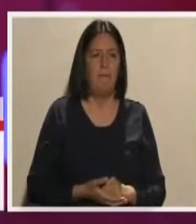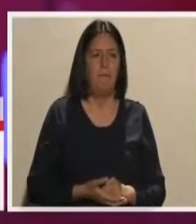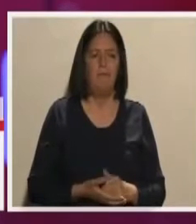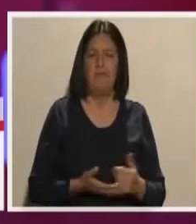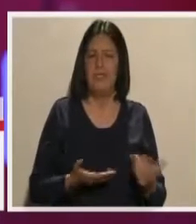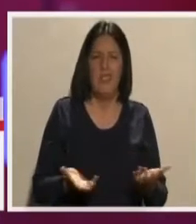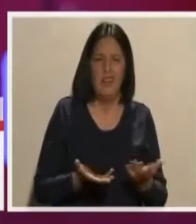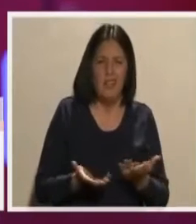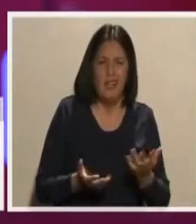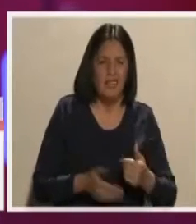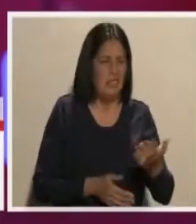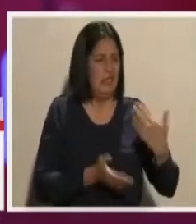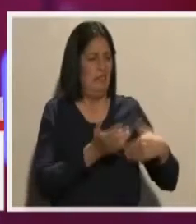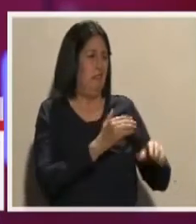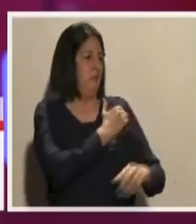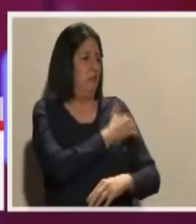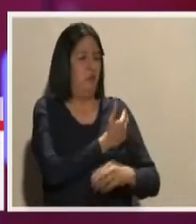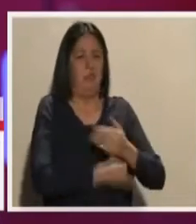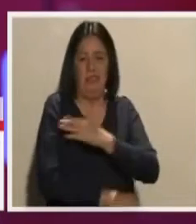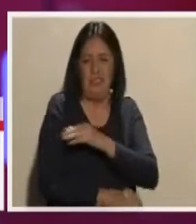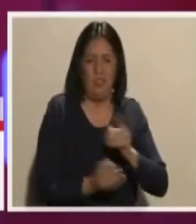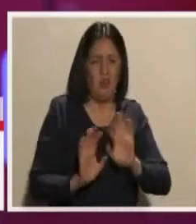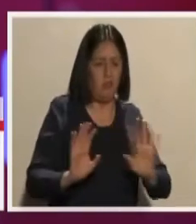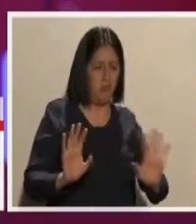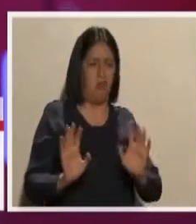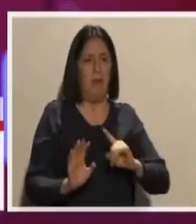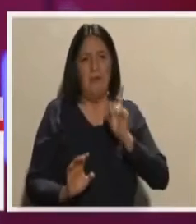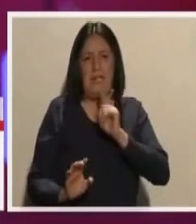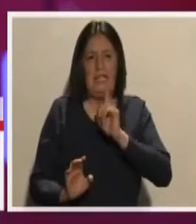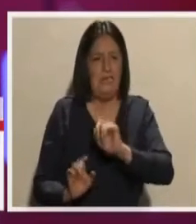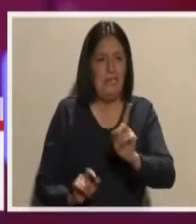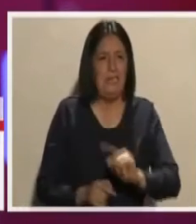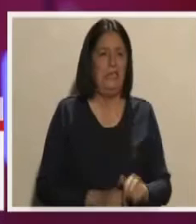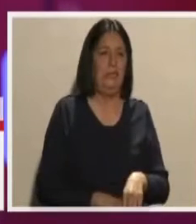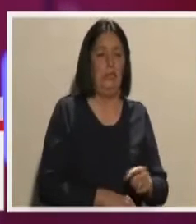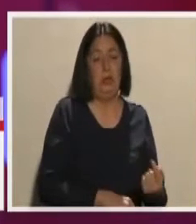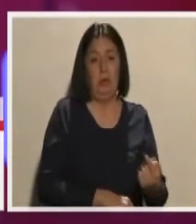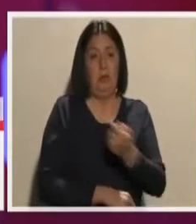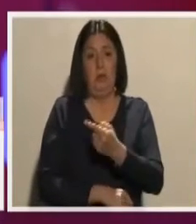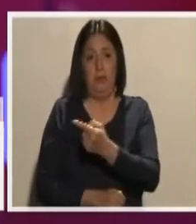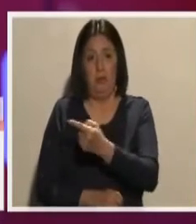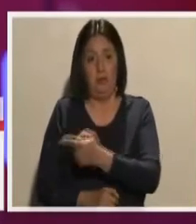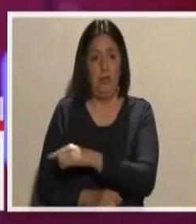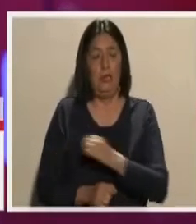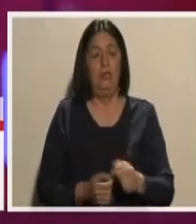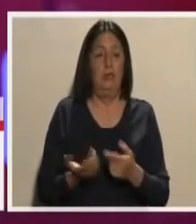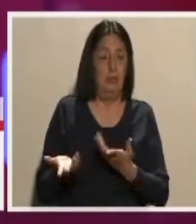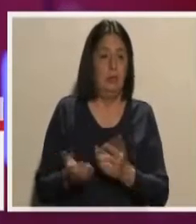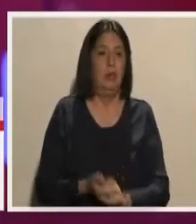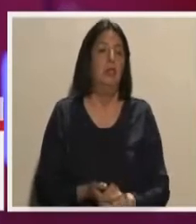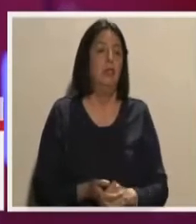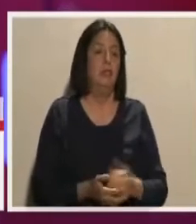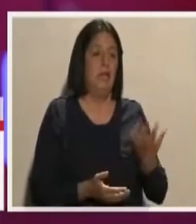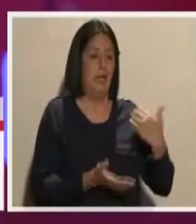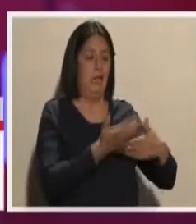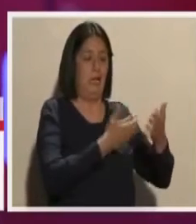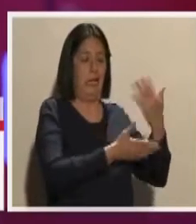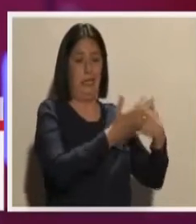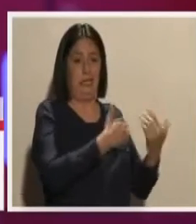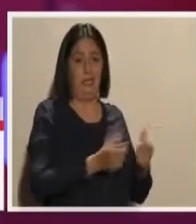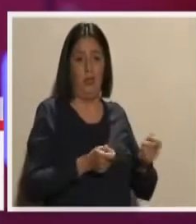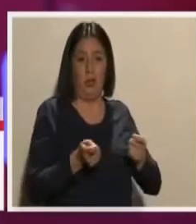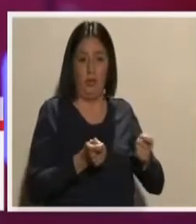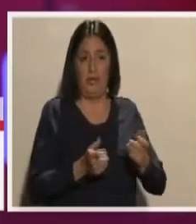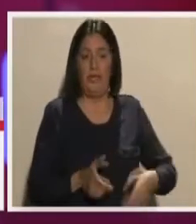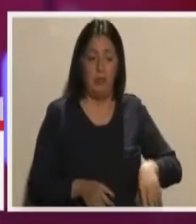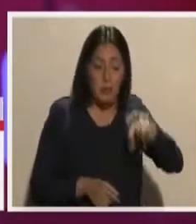de las estratagemas y las mentiras con las que nuestros contrincantes gobernaron este país. Y